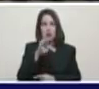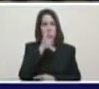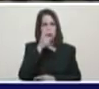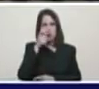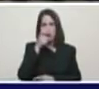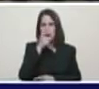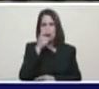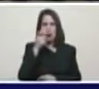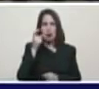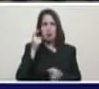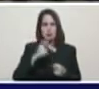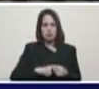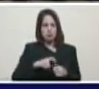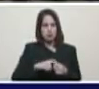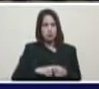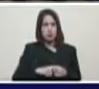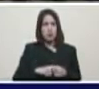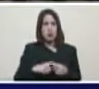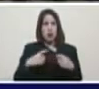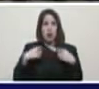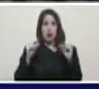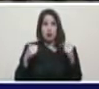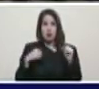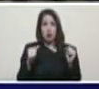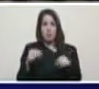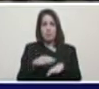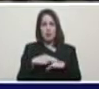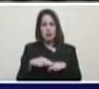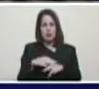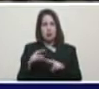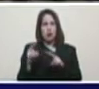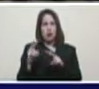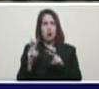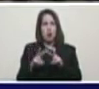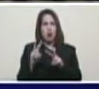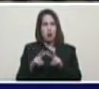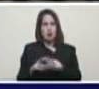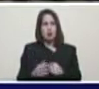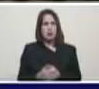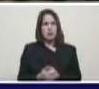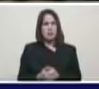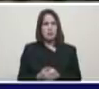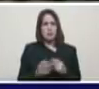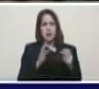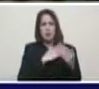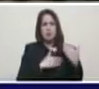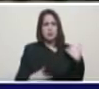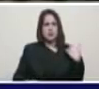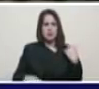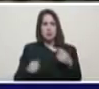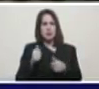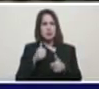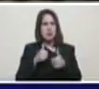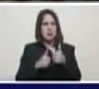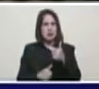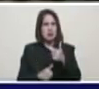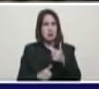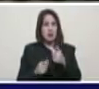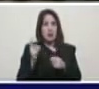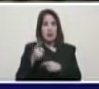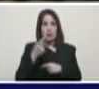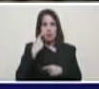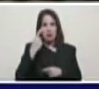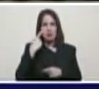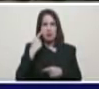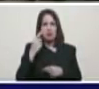tenga acceso aristóbulo villarruel compañeros ministros ministras vicepresident ejecutiva a los